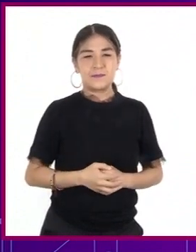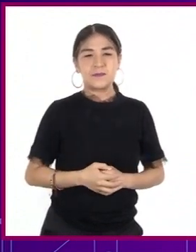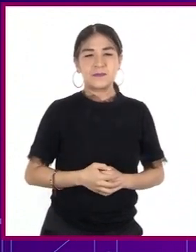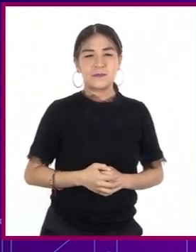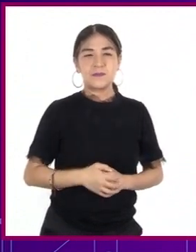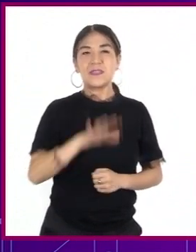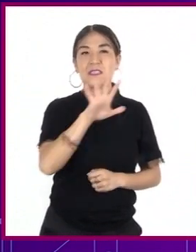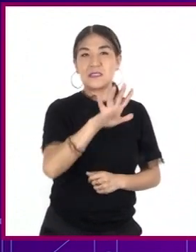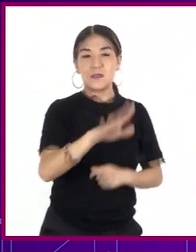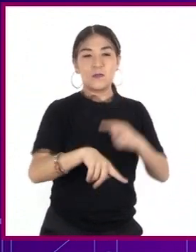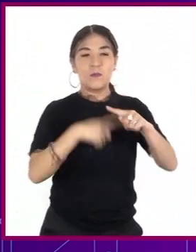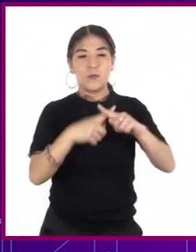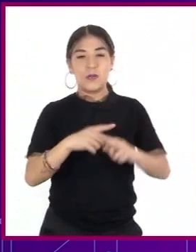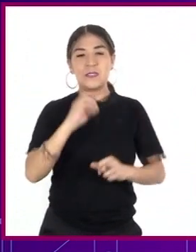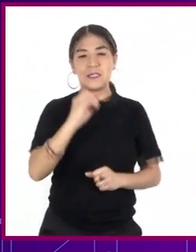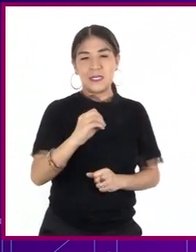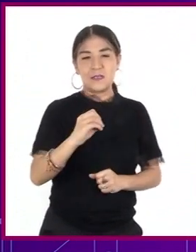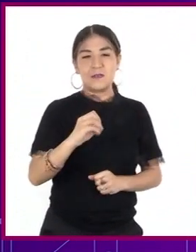por